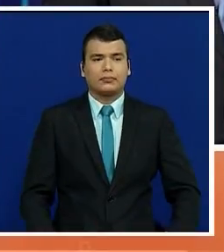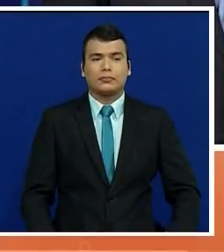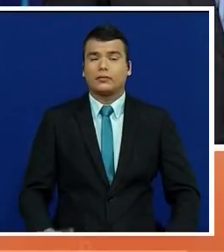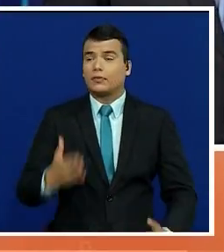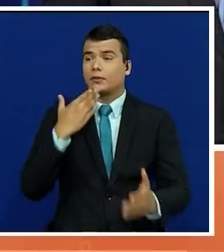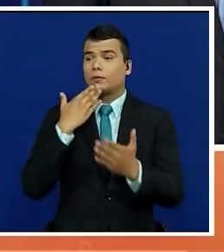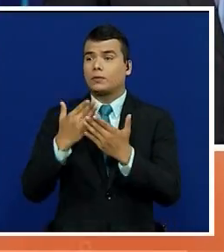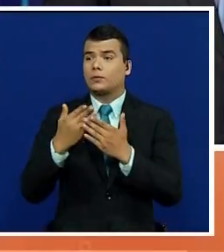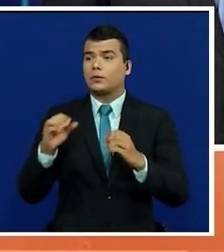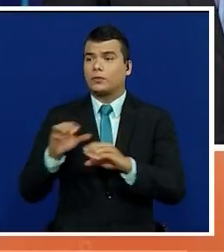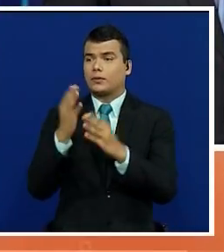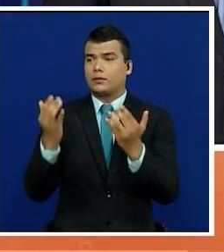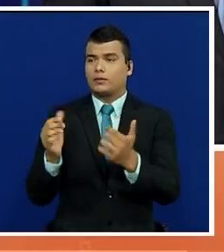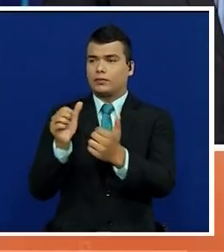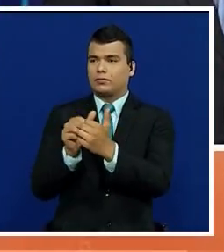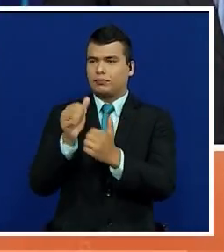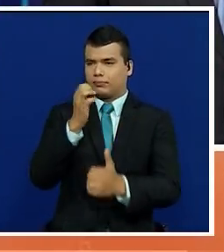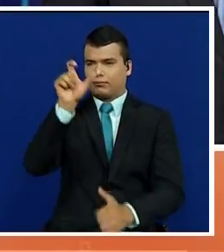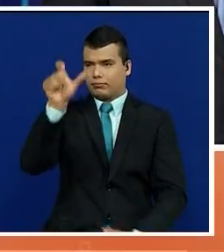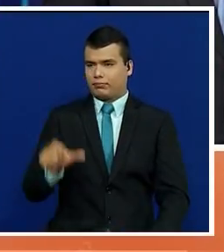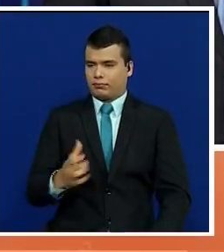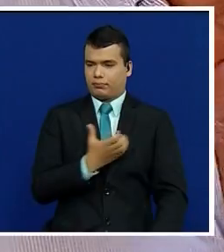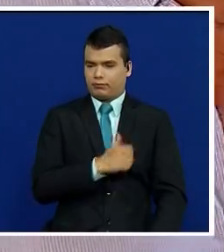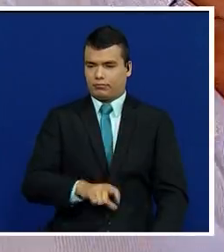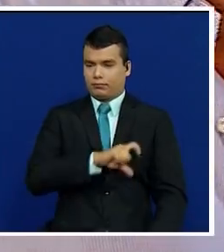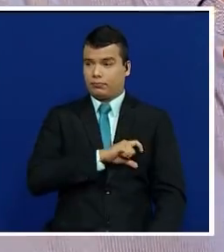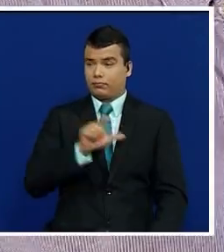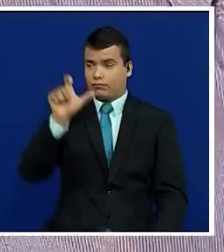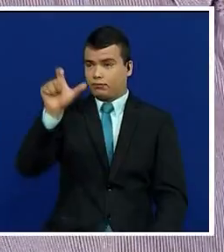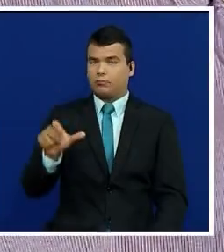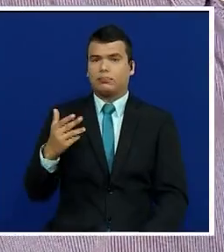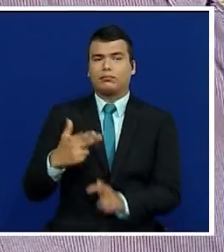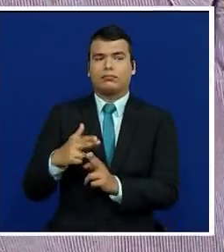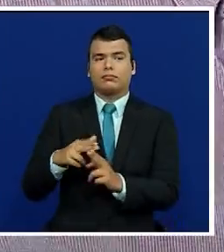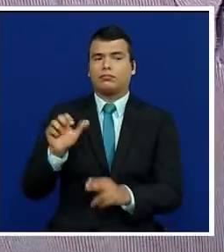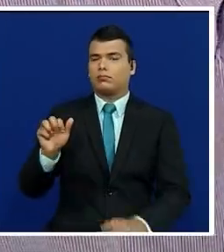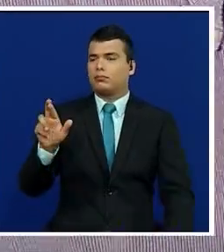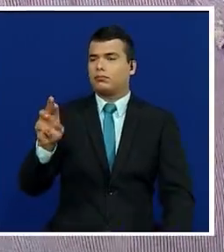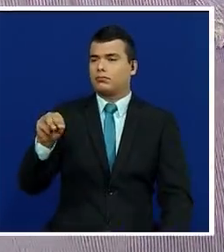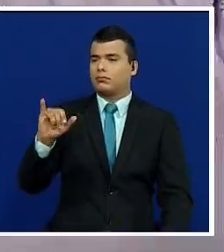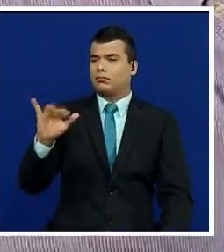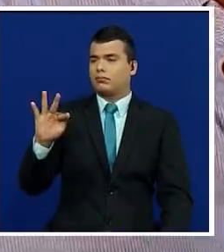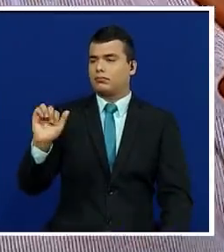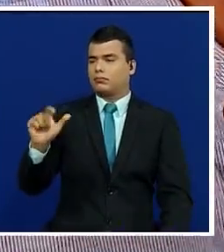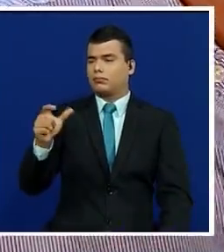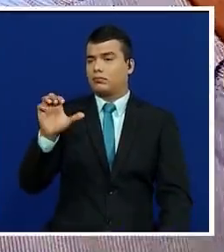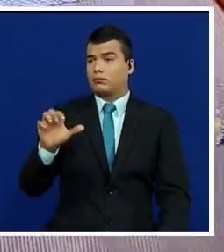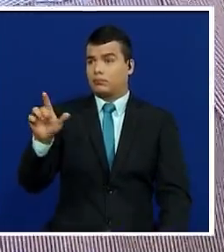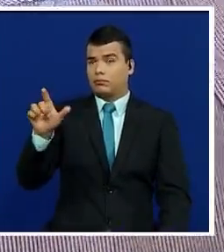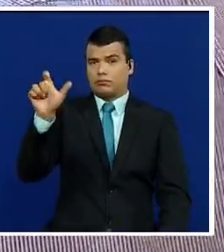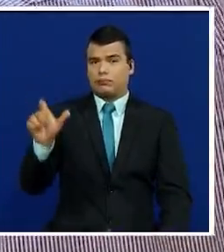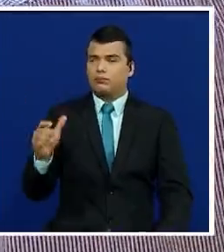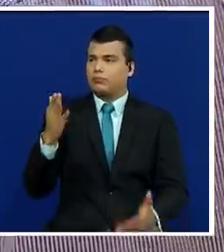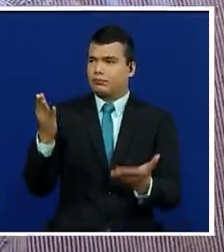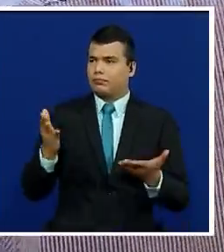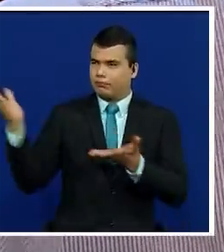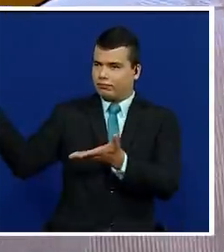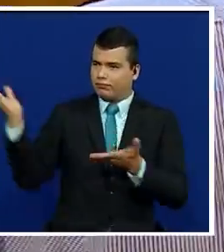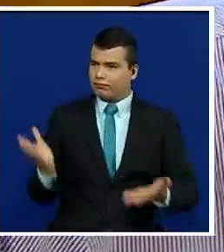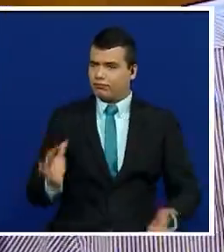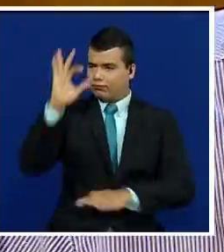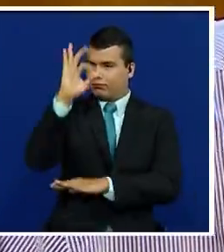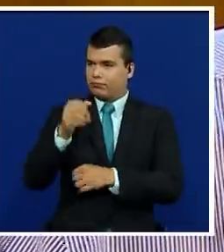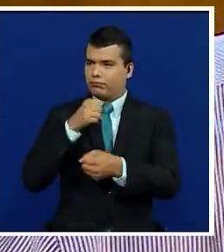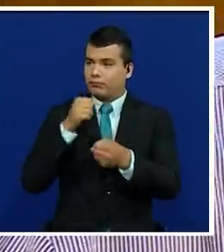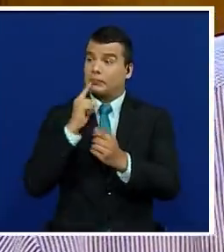bueno ya nos acompañan alcalde de cali en los pulmones el programita de biblián telepacífico noticias noticia importante en el tema del sistema de transporte masivo bien si